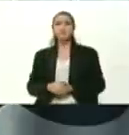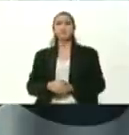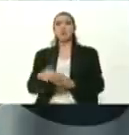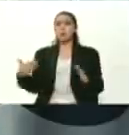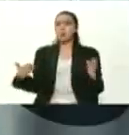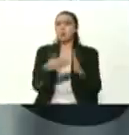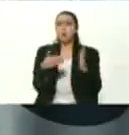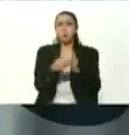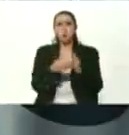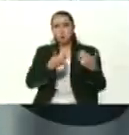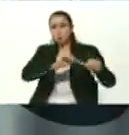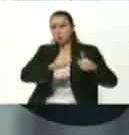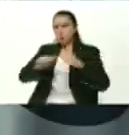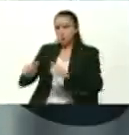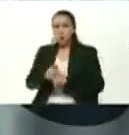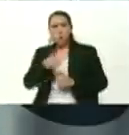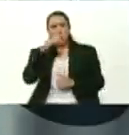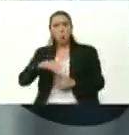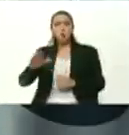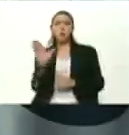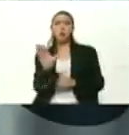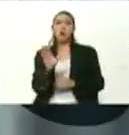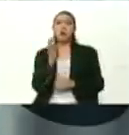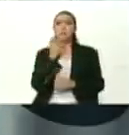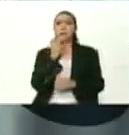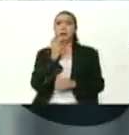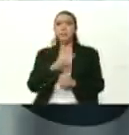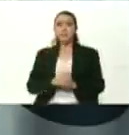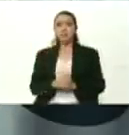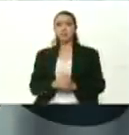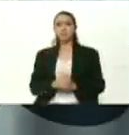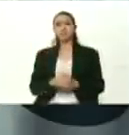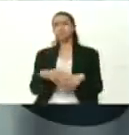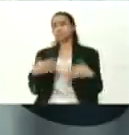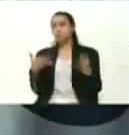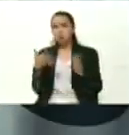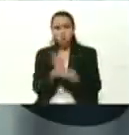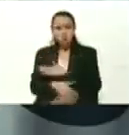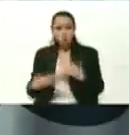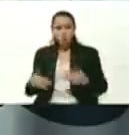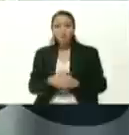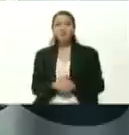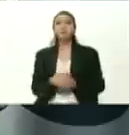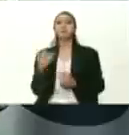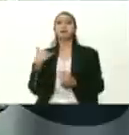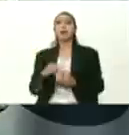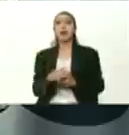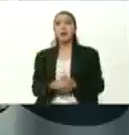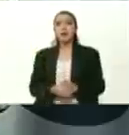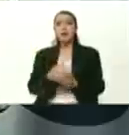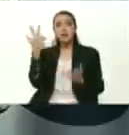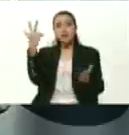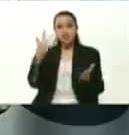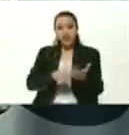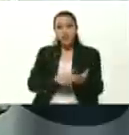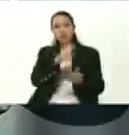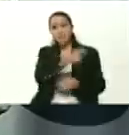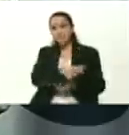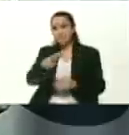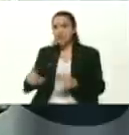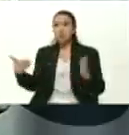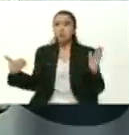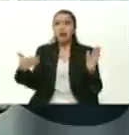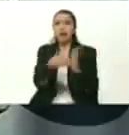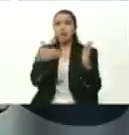exterminar a la población urbana de Caracas, donde se habla de aproximadamente 3.000